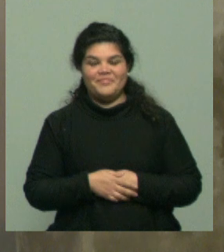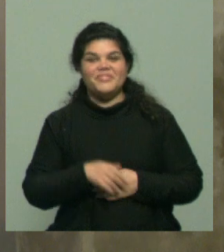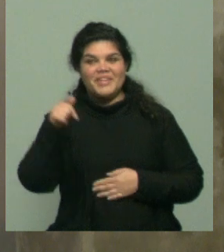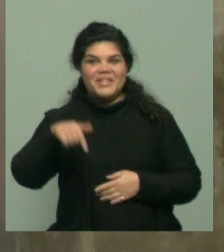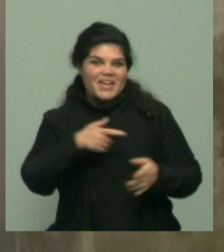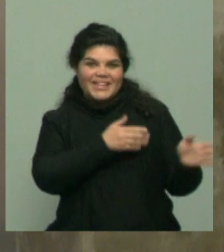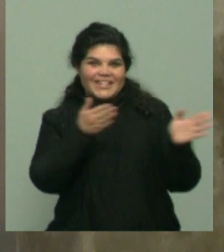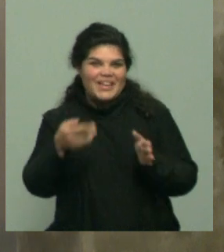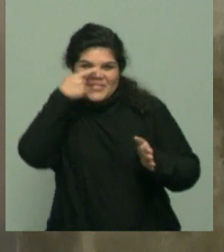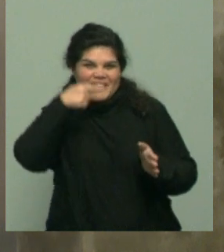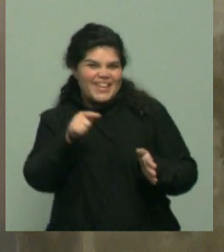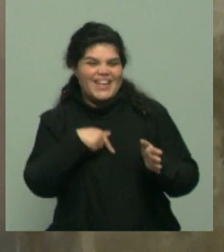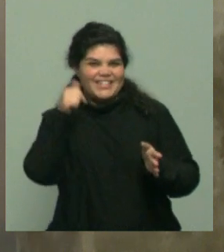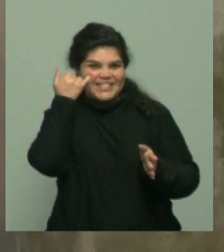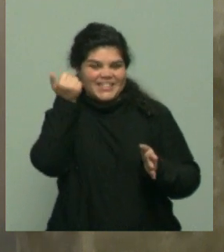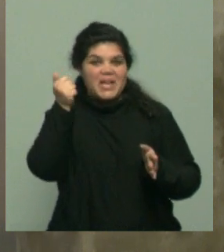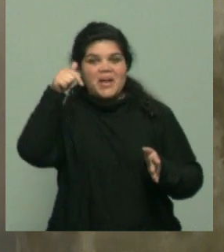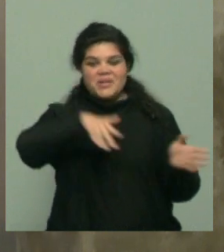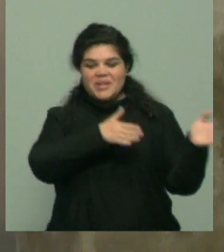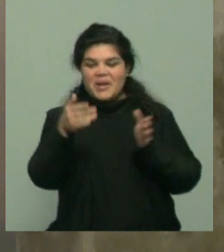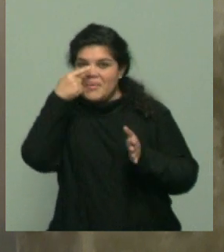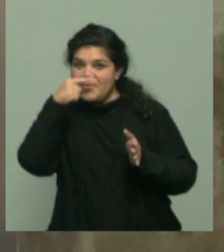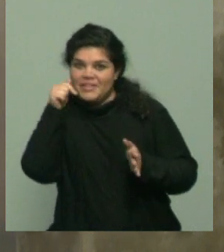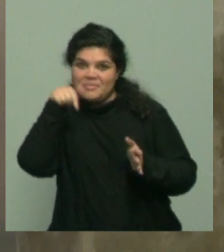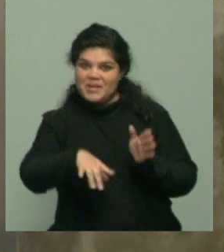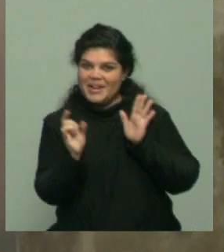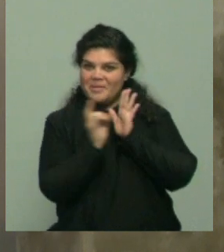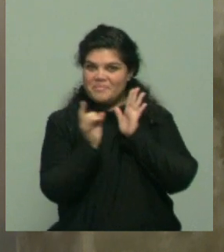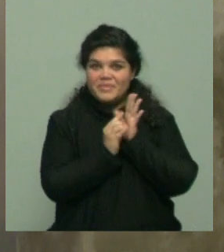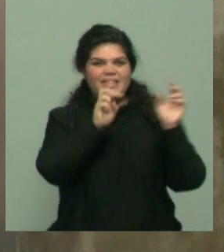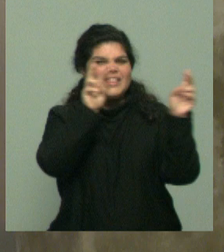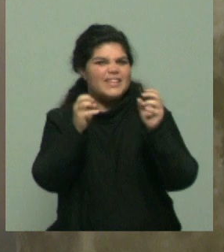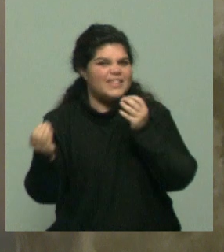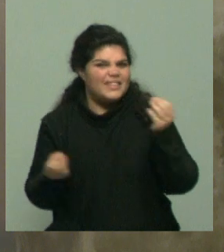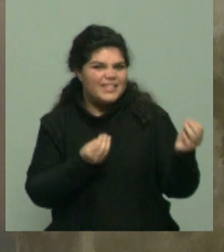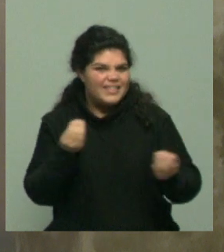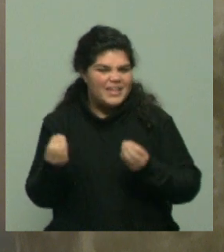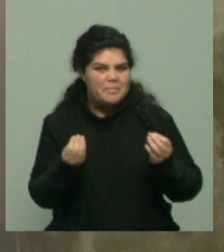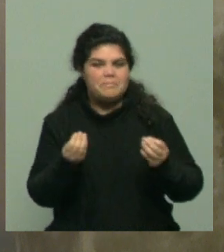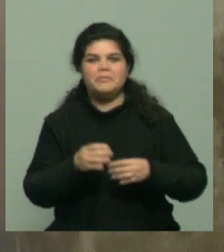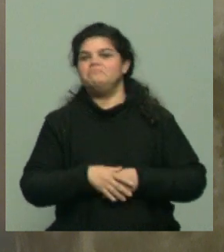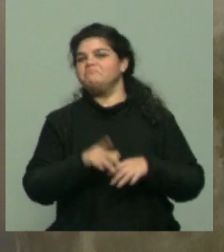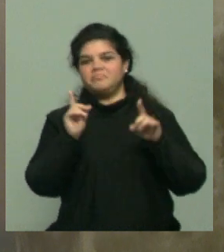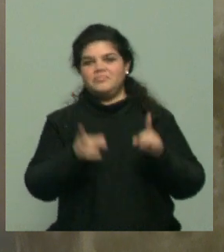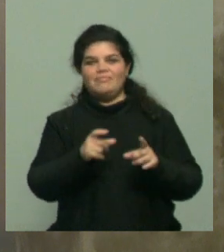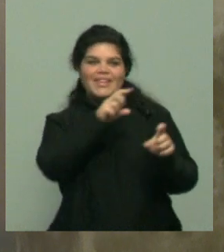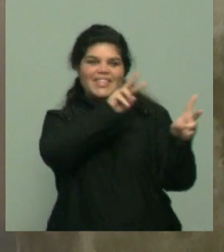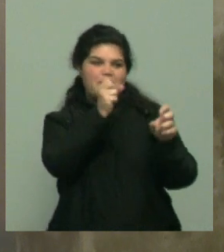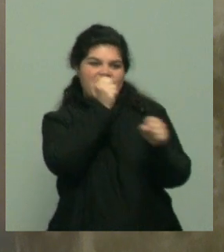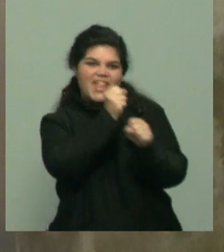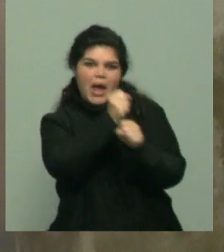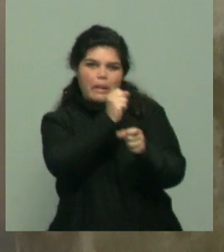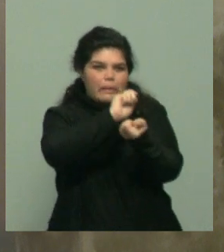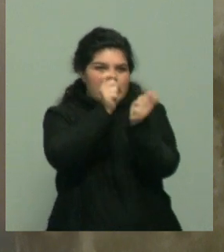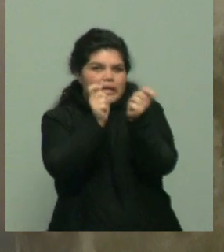Estamos ya sobre el final del programa, último bloque aquí en Apuntes, y dijimos que íbamos a hablar de los cambios que se vienen en lo laboral en nuestro país.